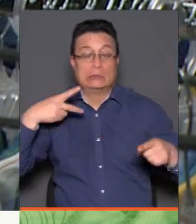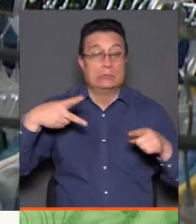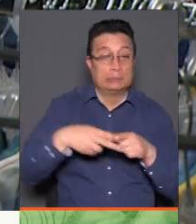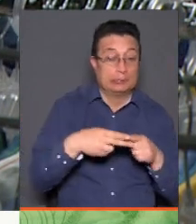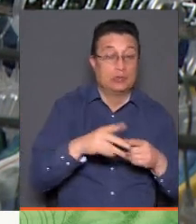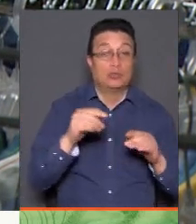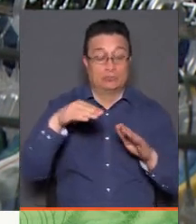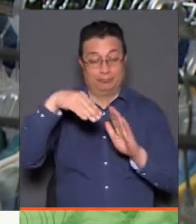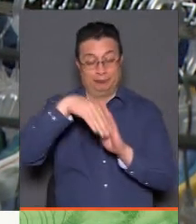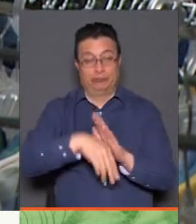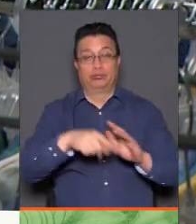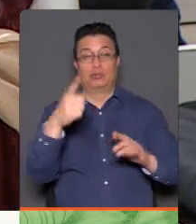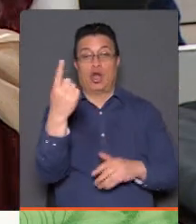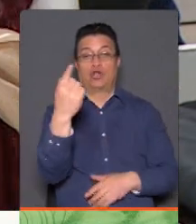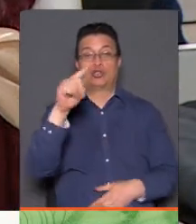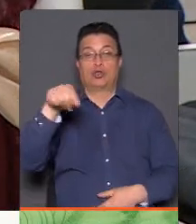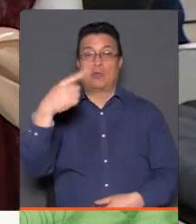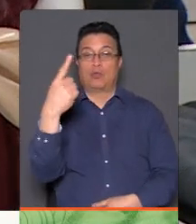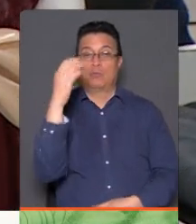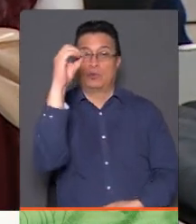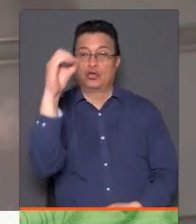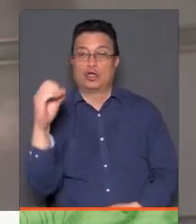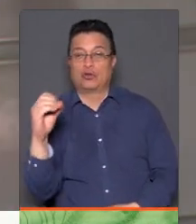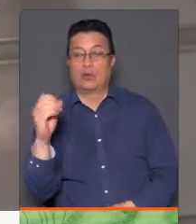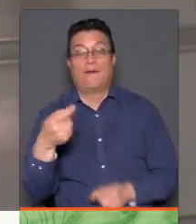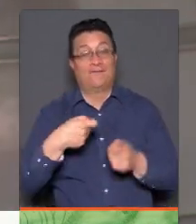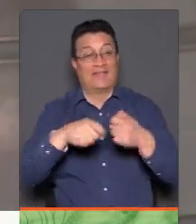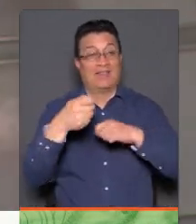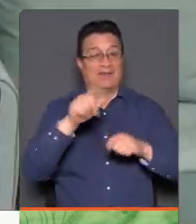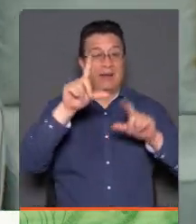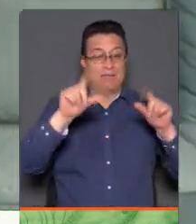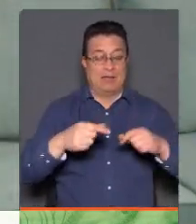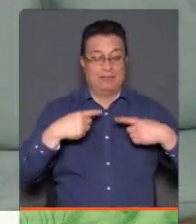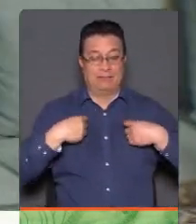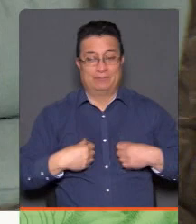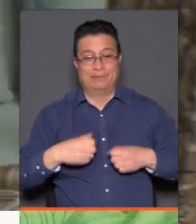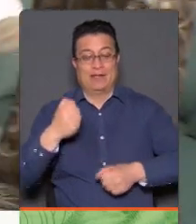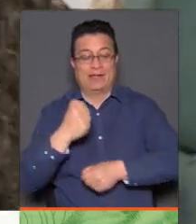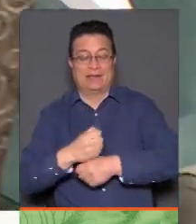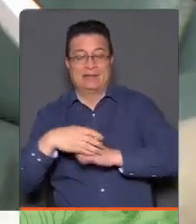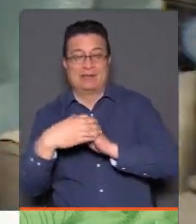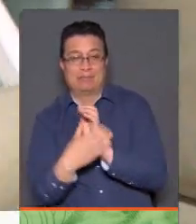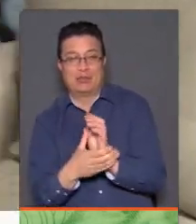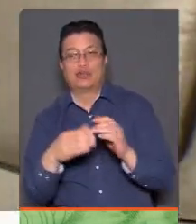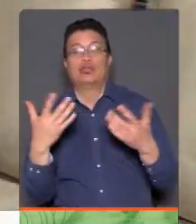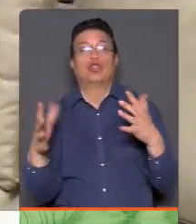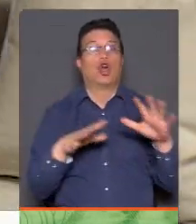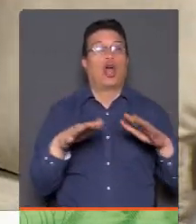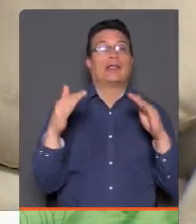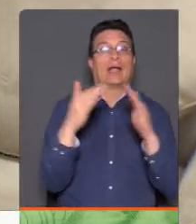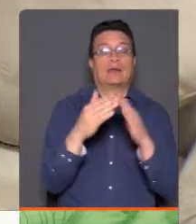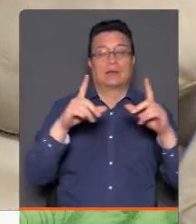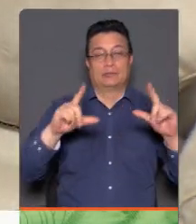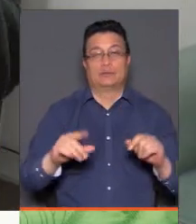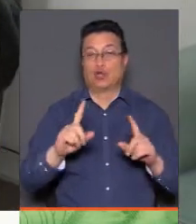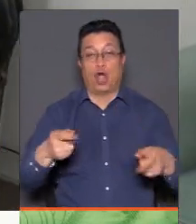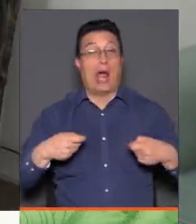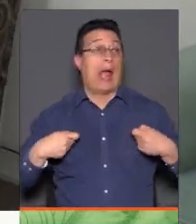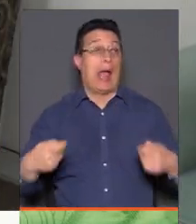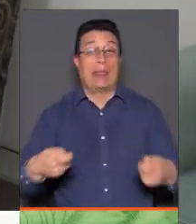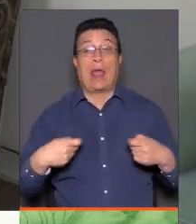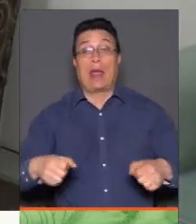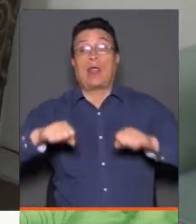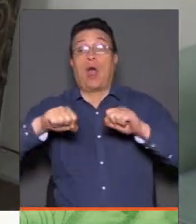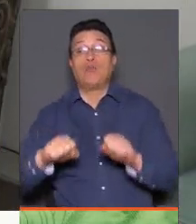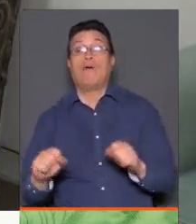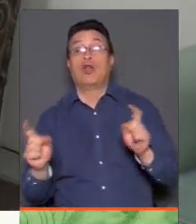un 11,1%, menores ventas en vestuario, calzado y bienes para el hogar. Claro, no están gastando en muebles aquí. Pues en vez de